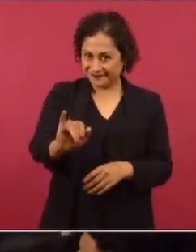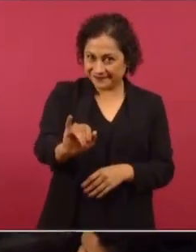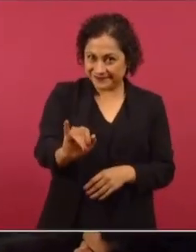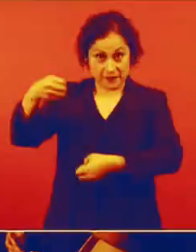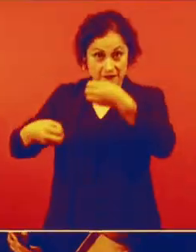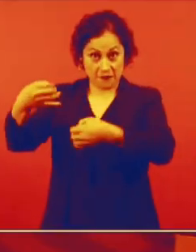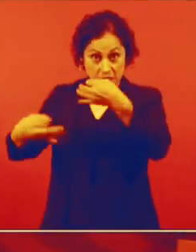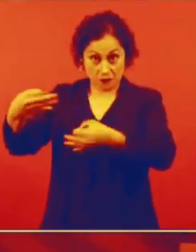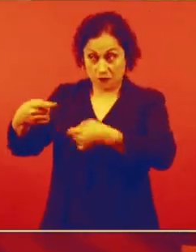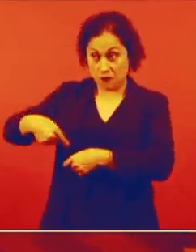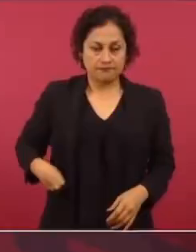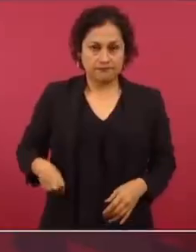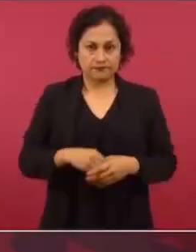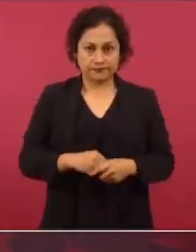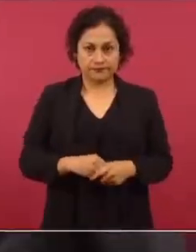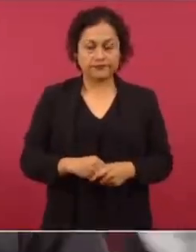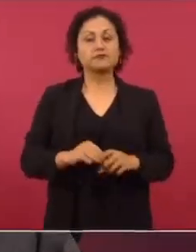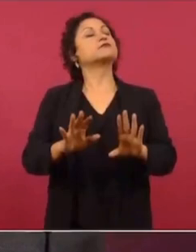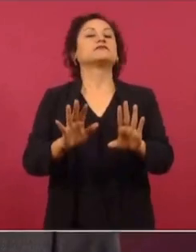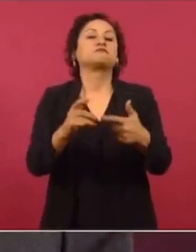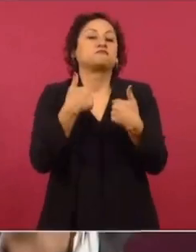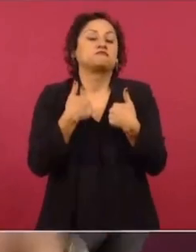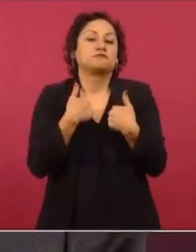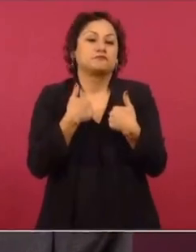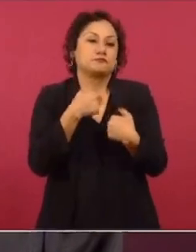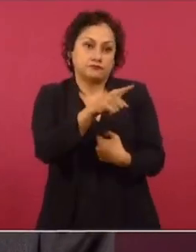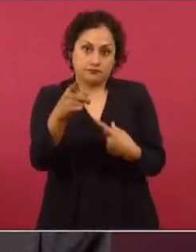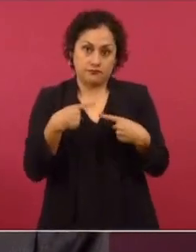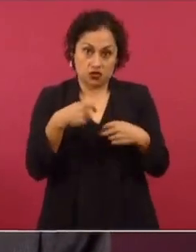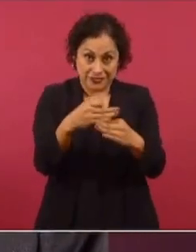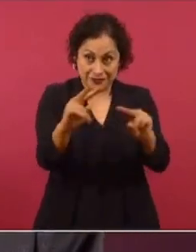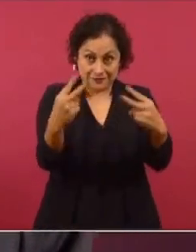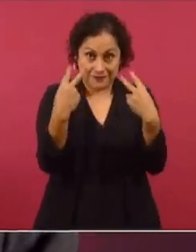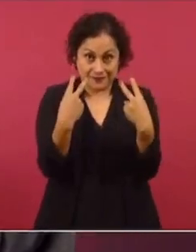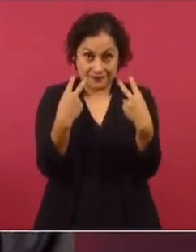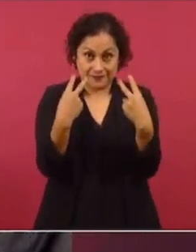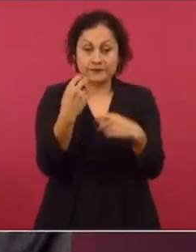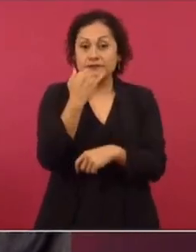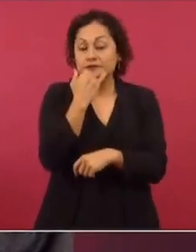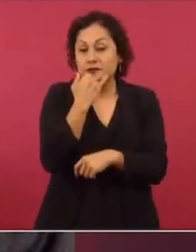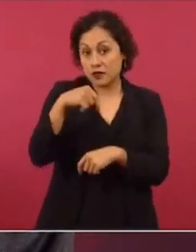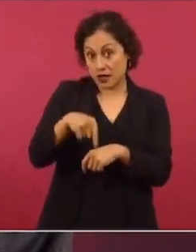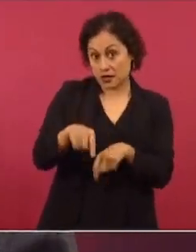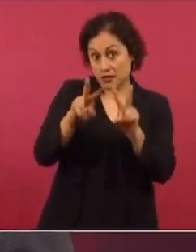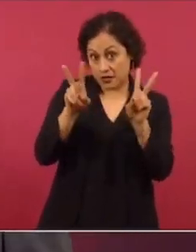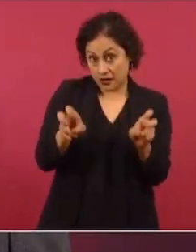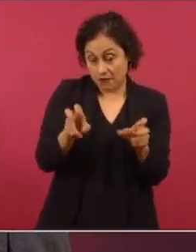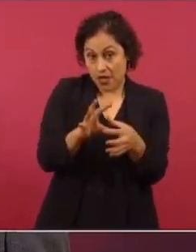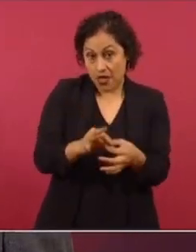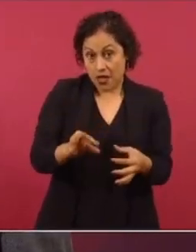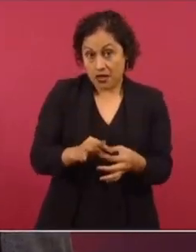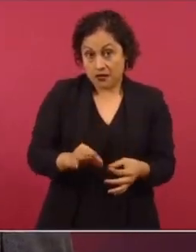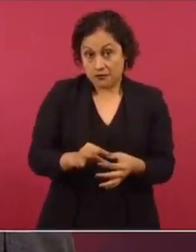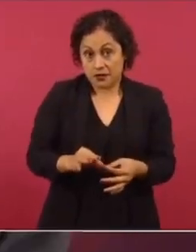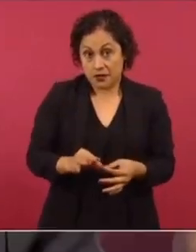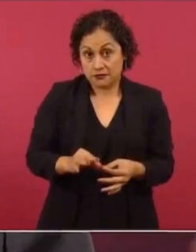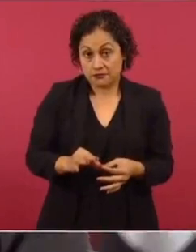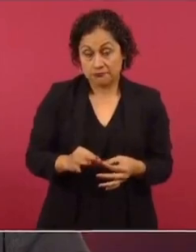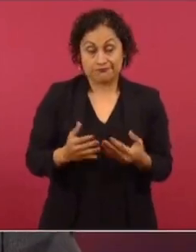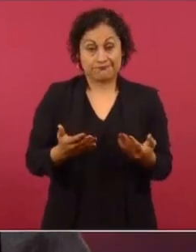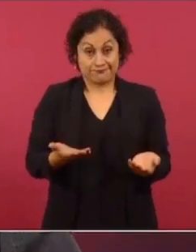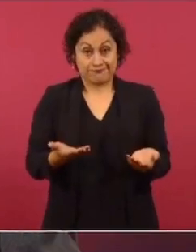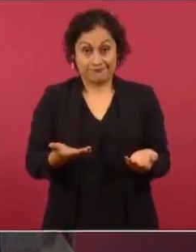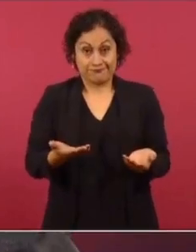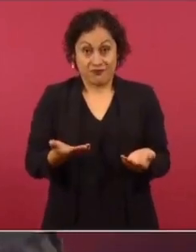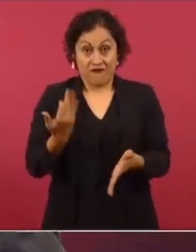todos ellos echan la culpa Yo le digo a la gente que nos está viendo No tocamos los temas estos No Hay que